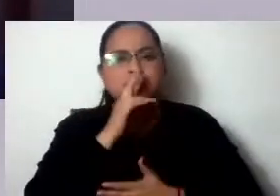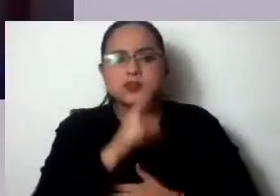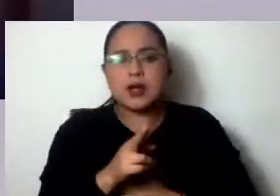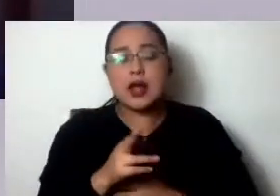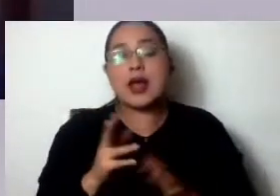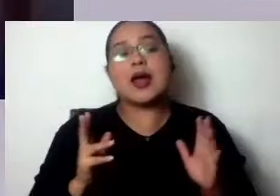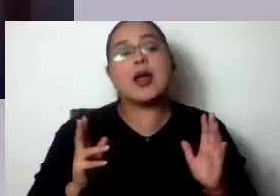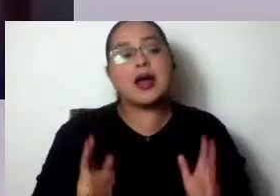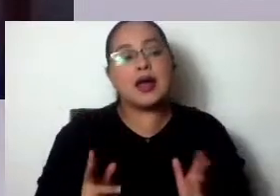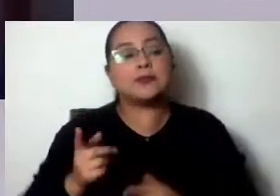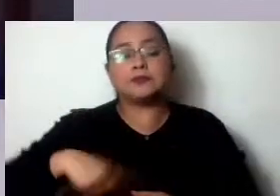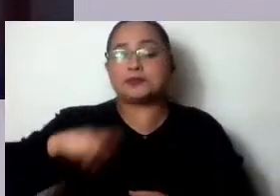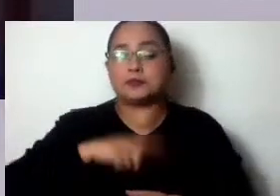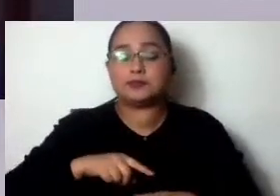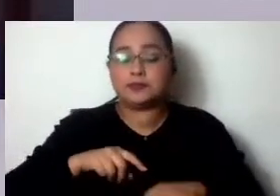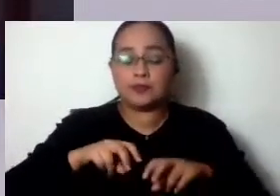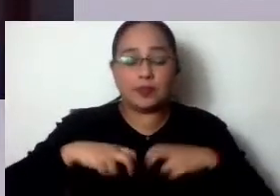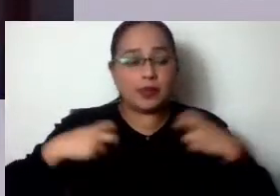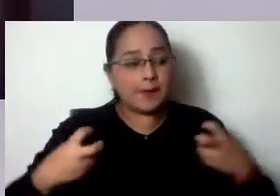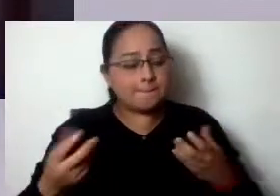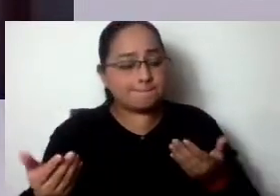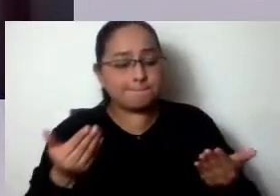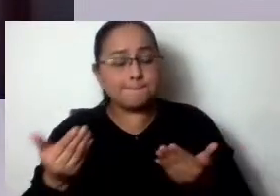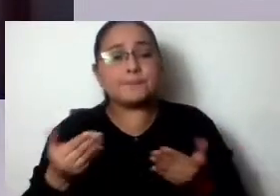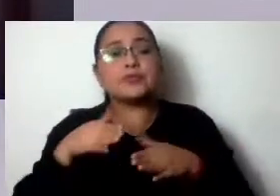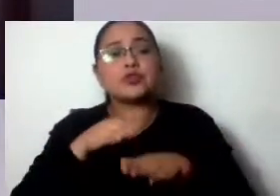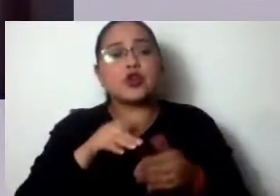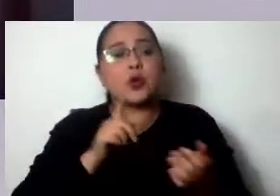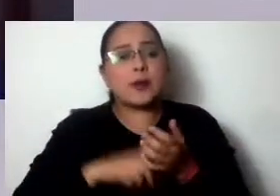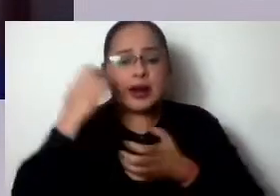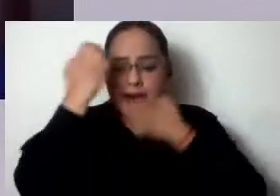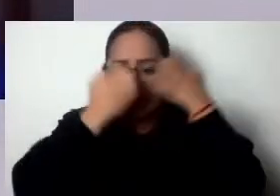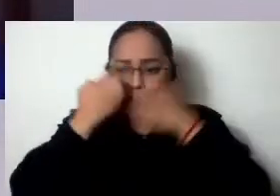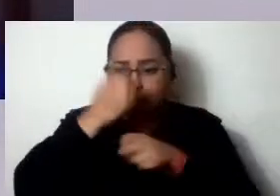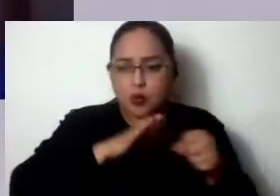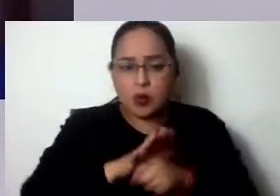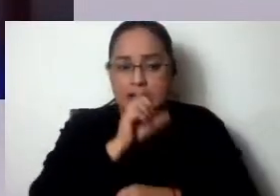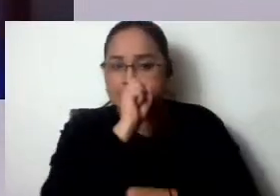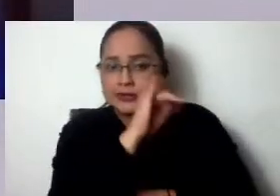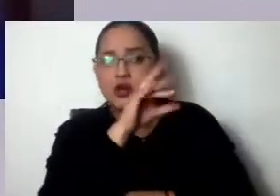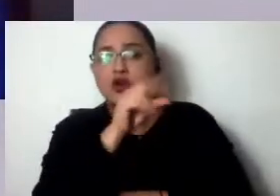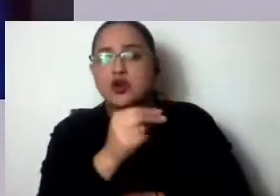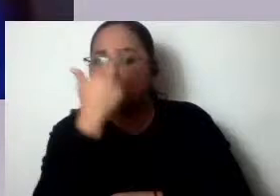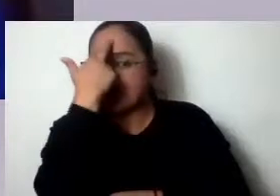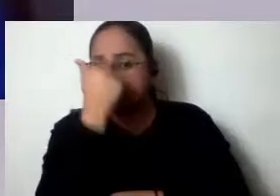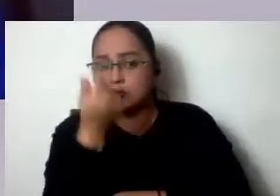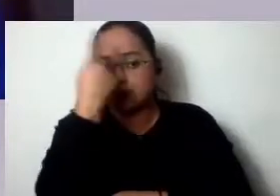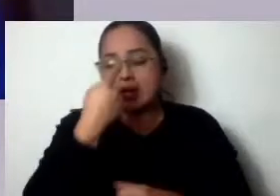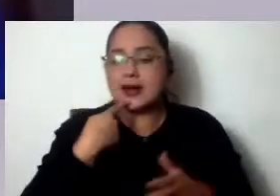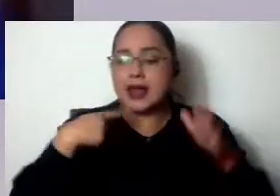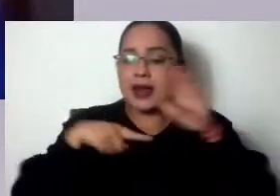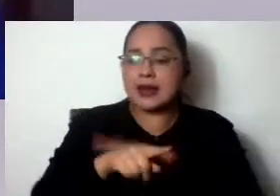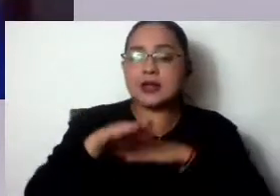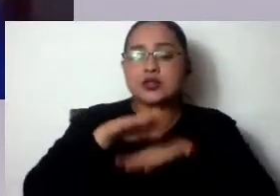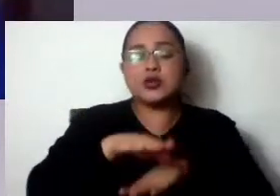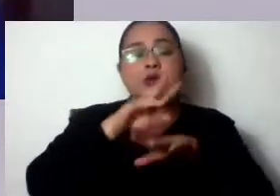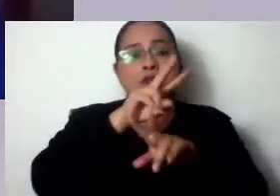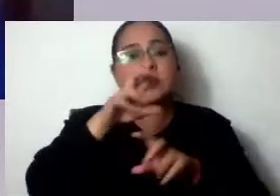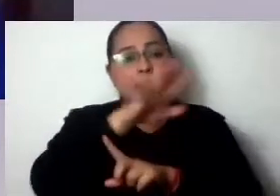criterio del pleno los cuales se han enfocado en el análisis de la legitimación para promover el amparo indirecto en materia